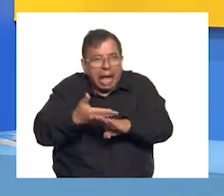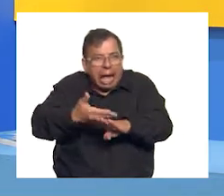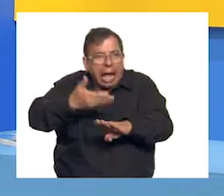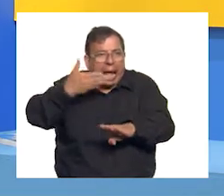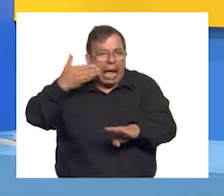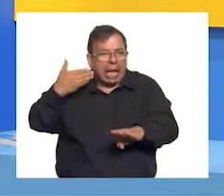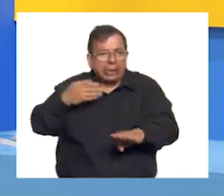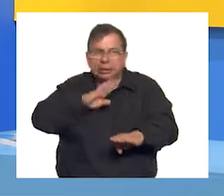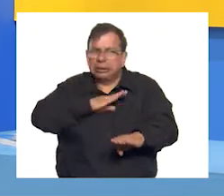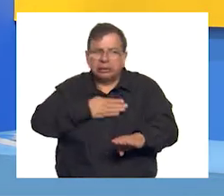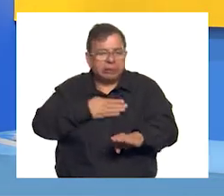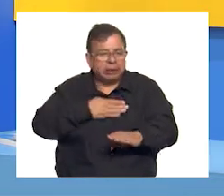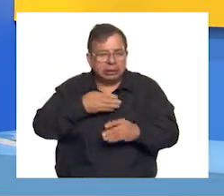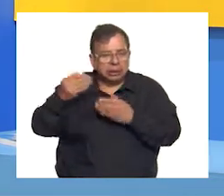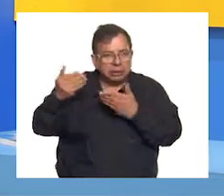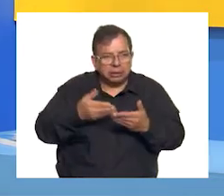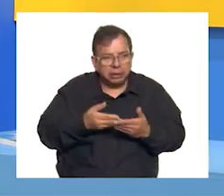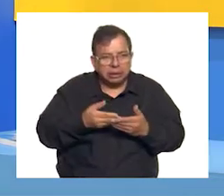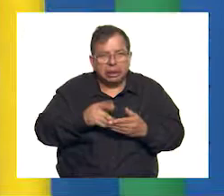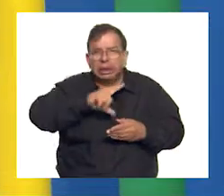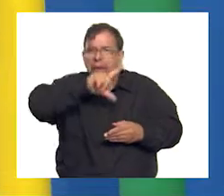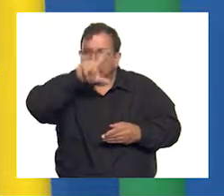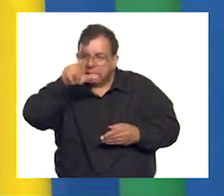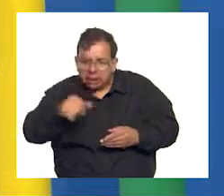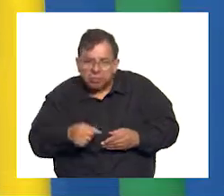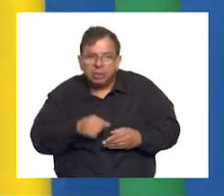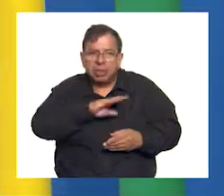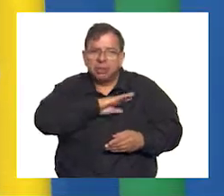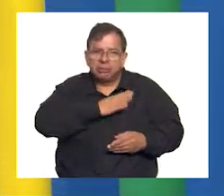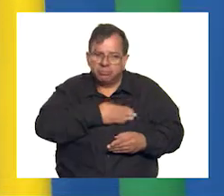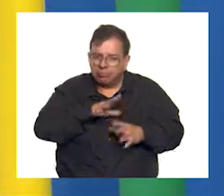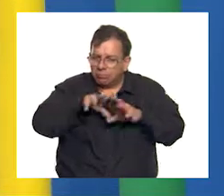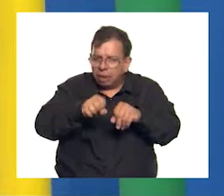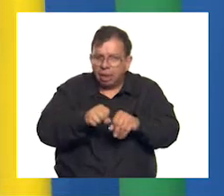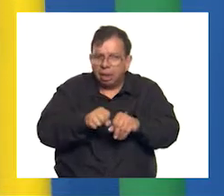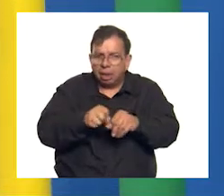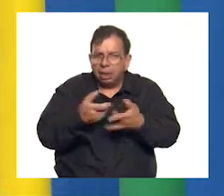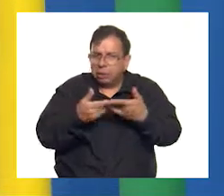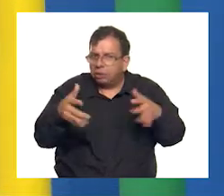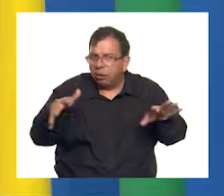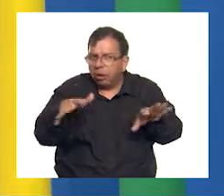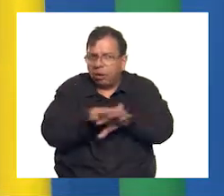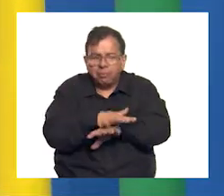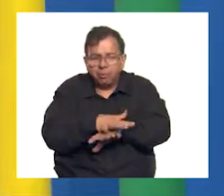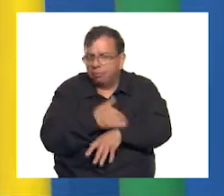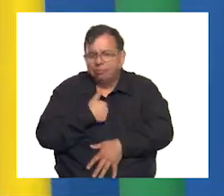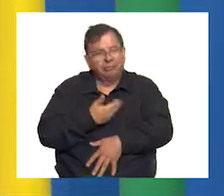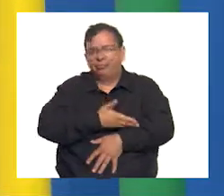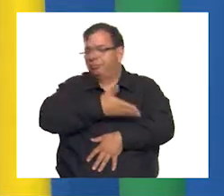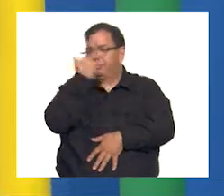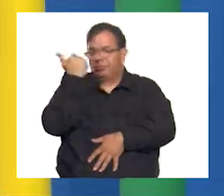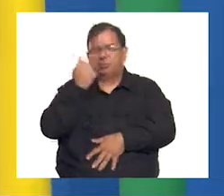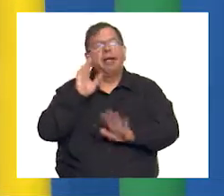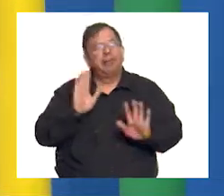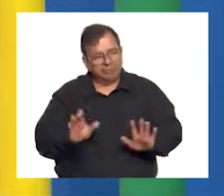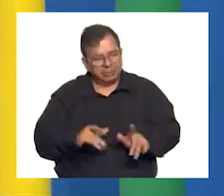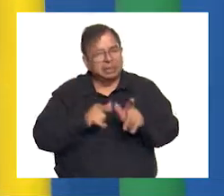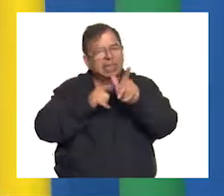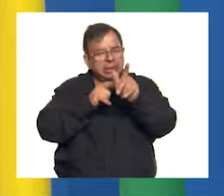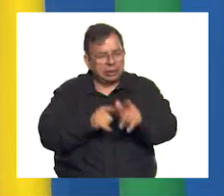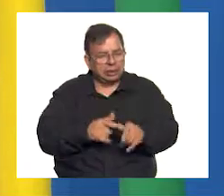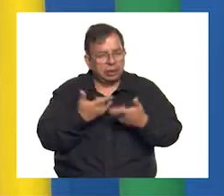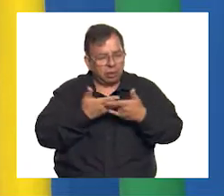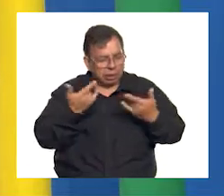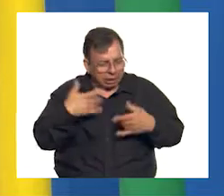Nueva España la hubieran cambiado. Para seguir conociendo más de las leyendas de la Nueva España, ¿por qué no le damos